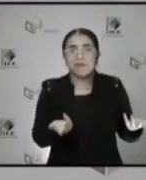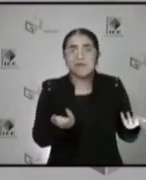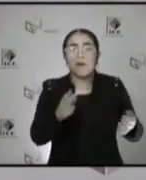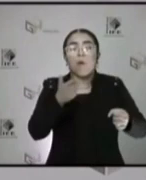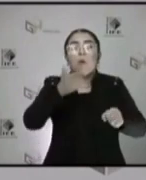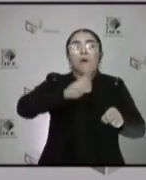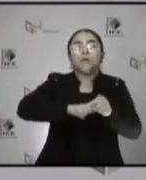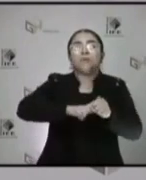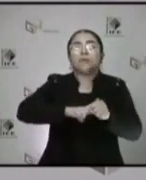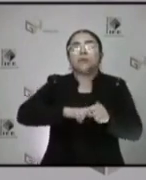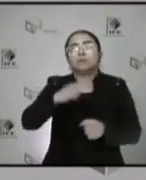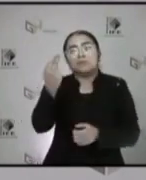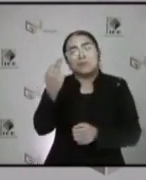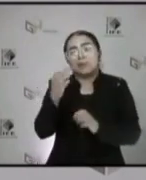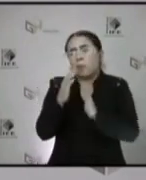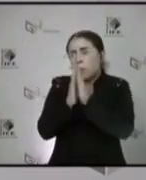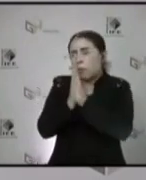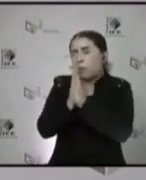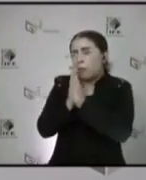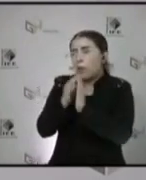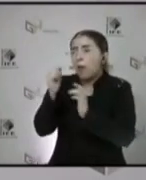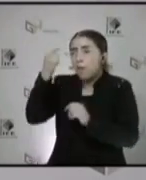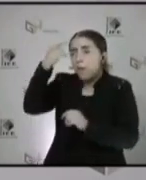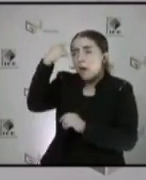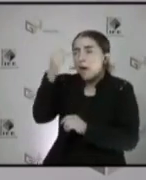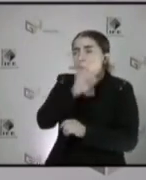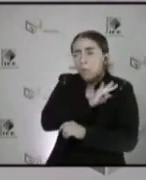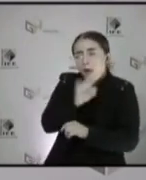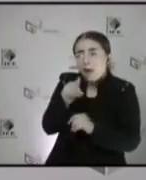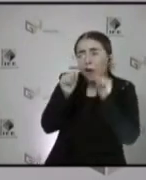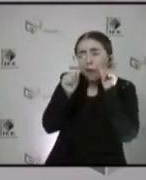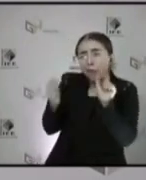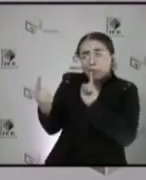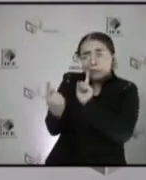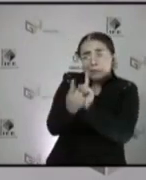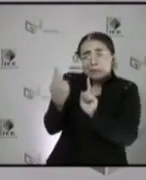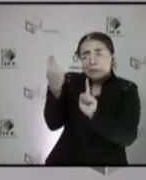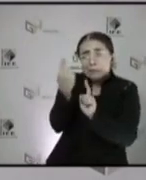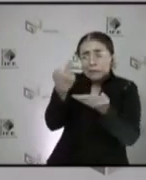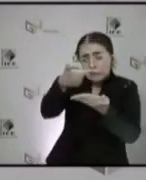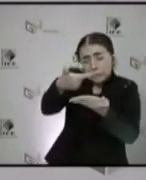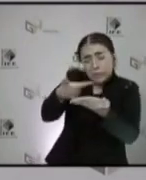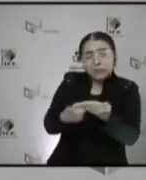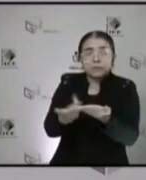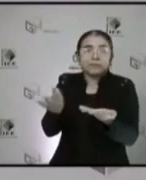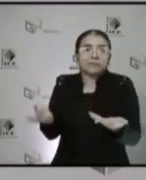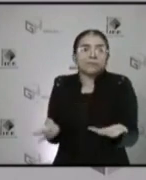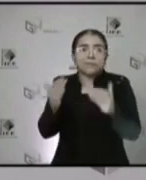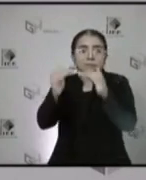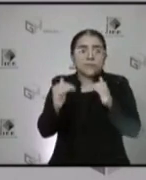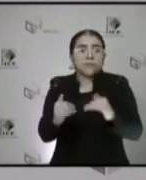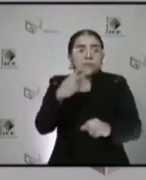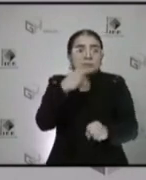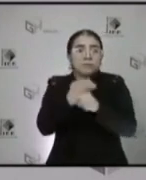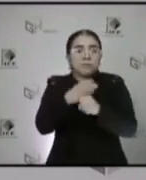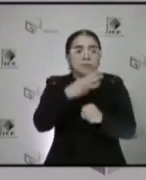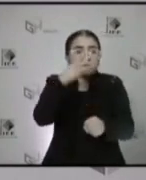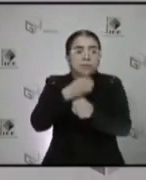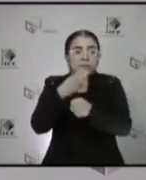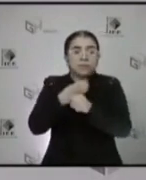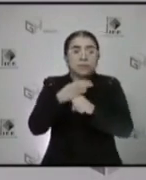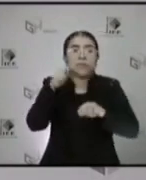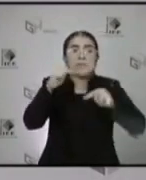van a dar una lista de lo que tiene que llevar para ser atendido. Y hoy tenemos colapsado el segundo y tercer nivel porque no